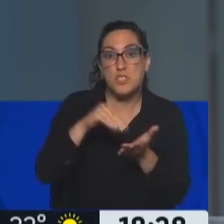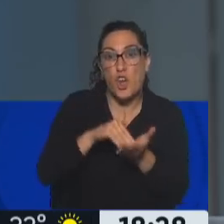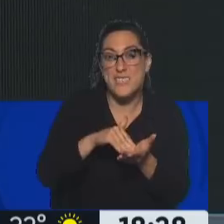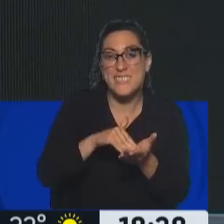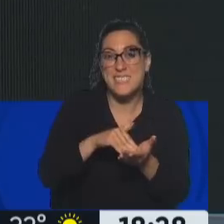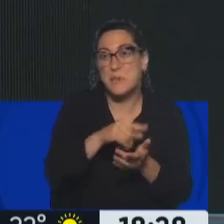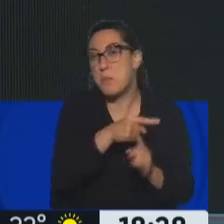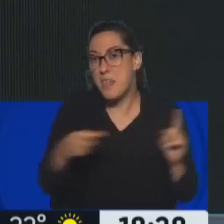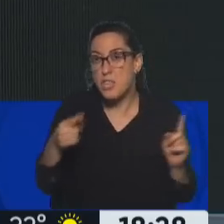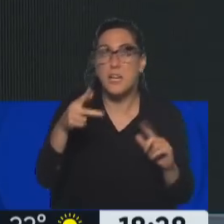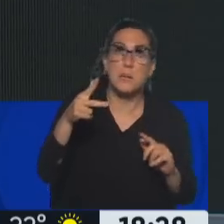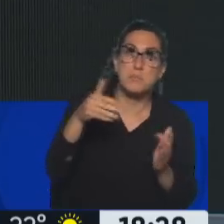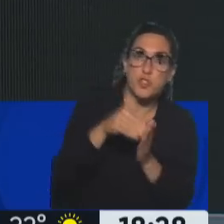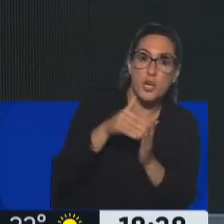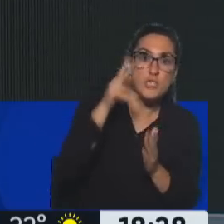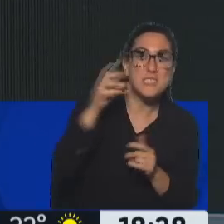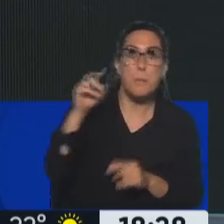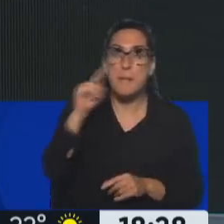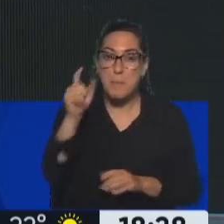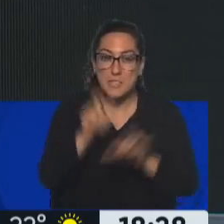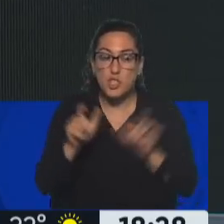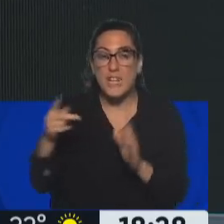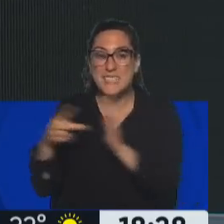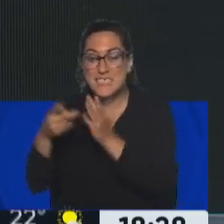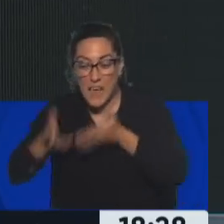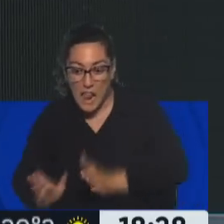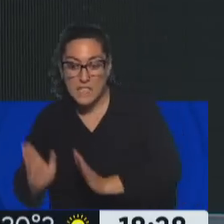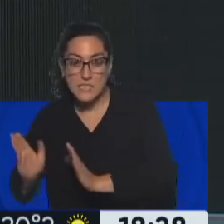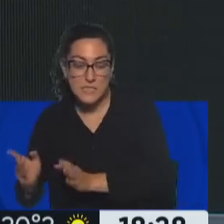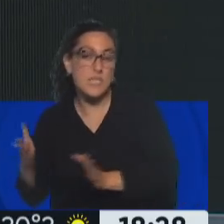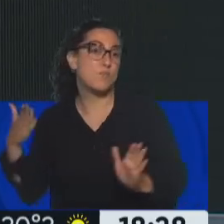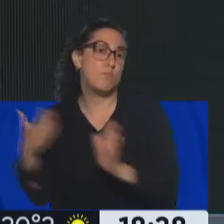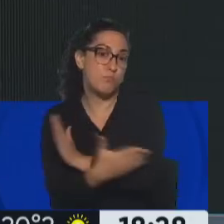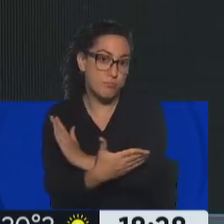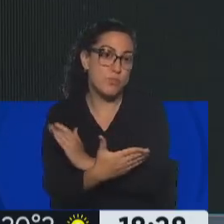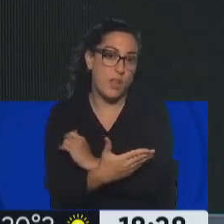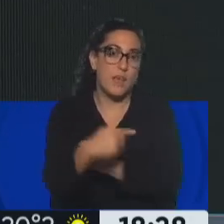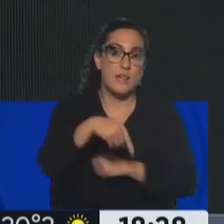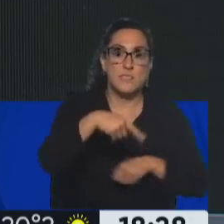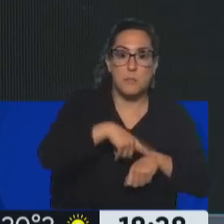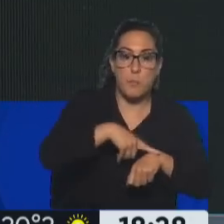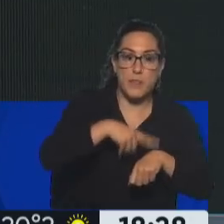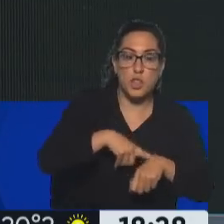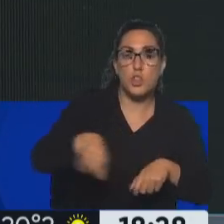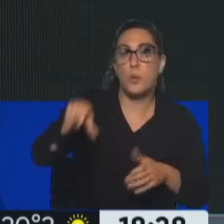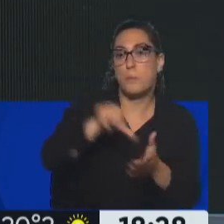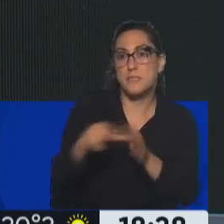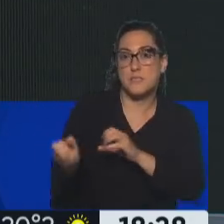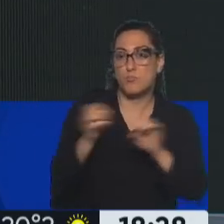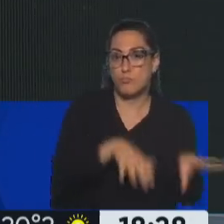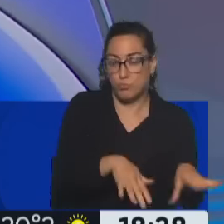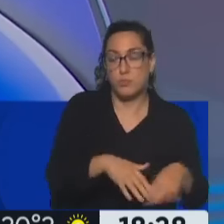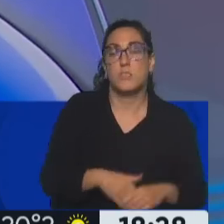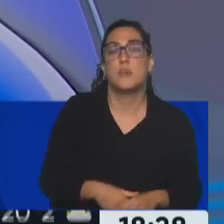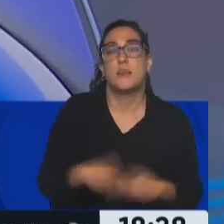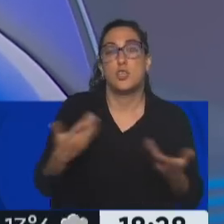a 3.800.000 personas de origen sirio se encuentren en este país, y Turquía